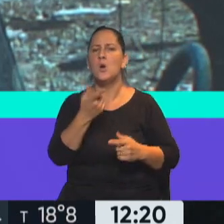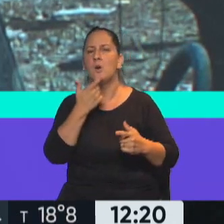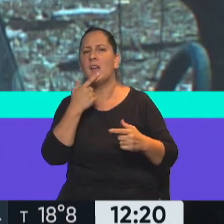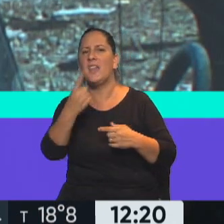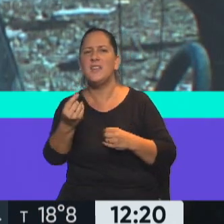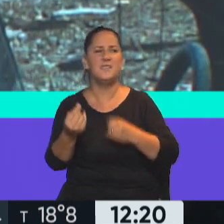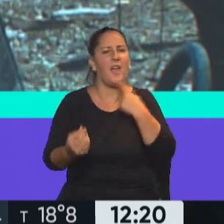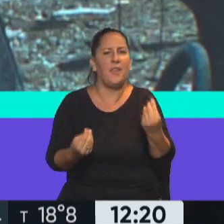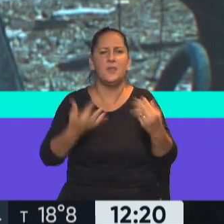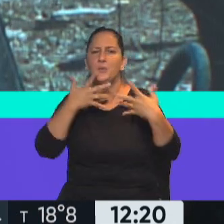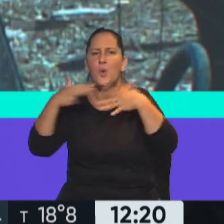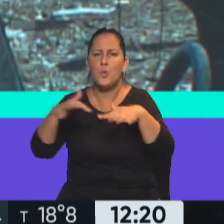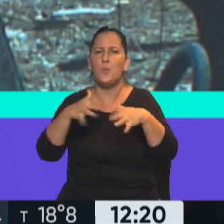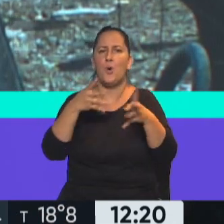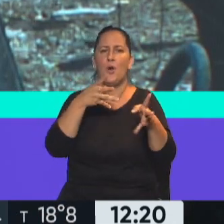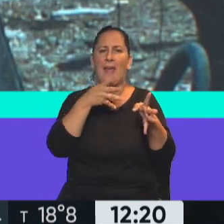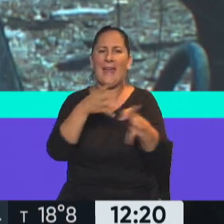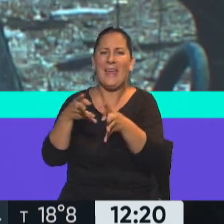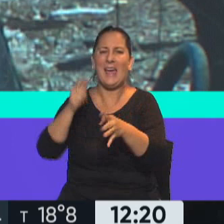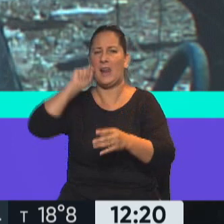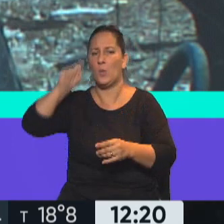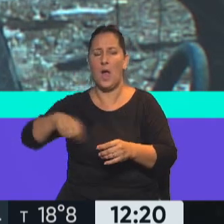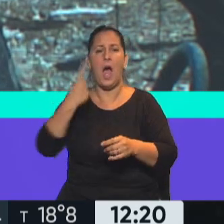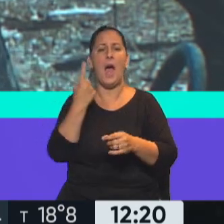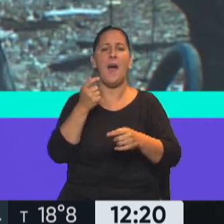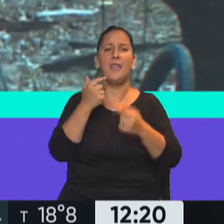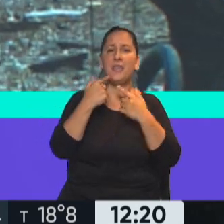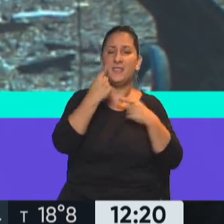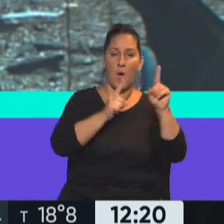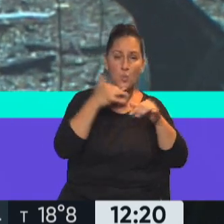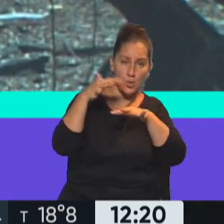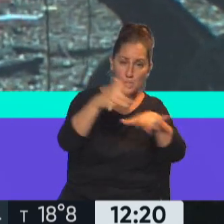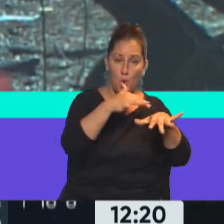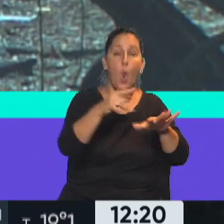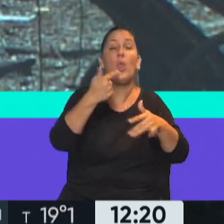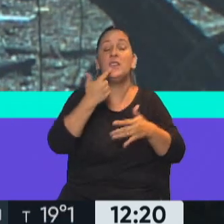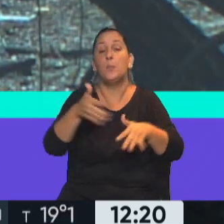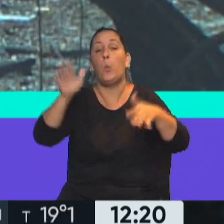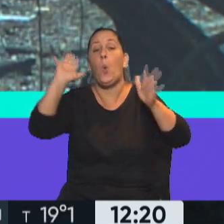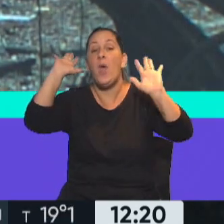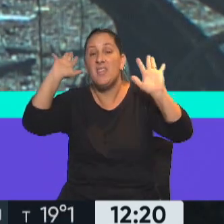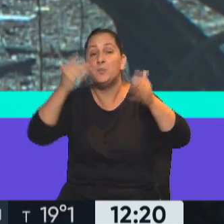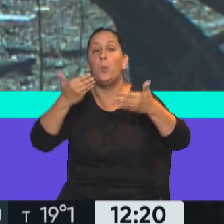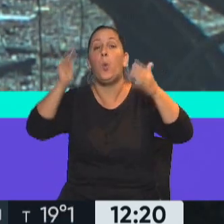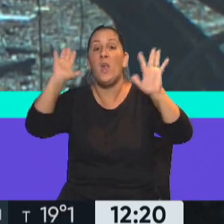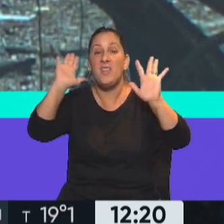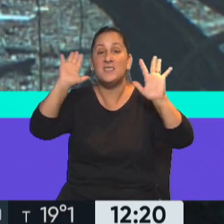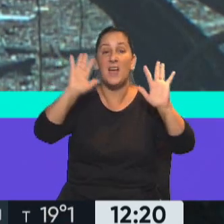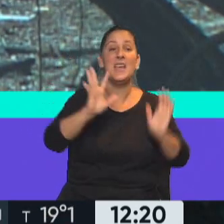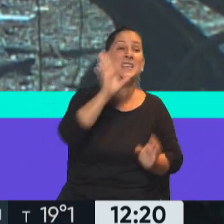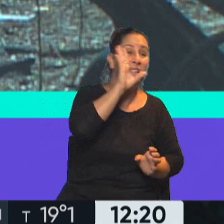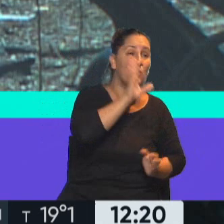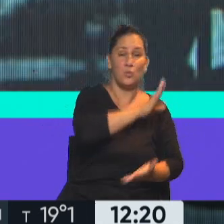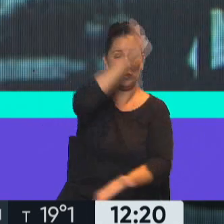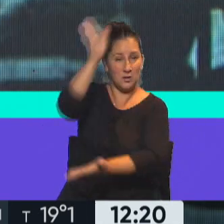lo que deriva justamente esta guerra en Ucrania. Hay una versión que indica que Estados Unidos podría llegar, podría, decimos todo en potencial, aplicarle sanciones a